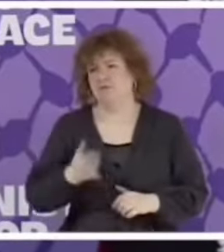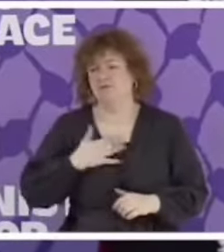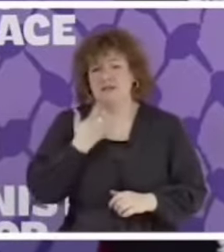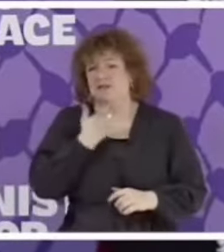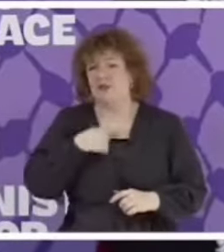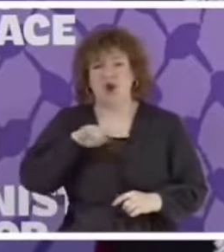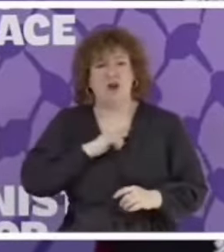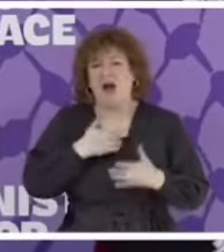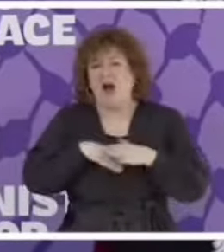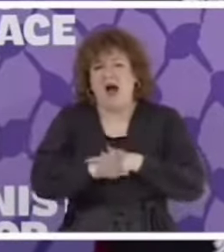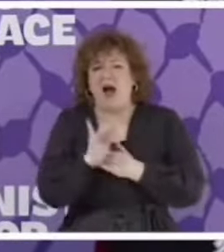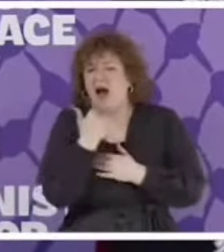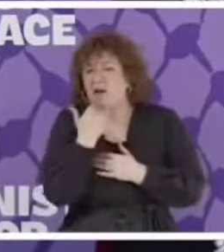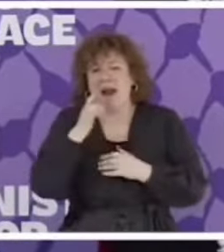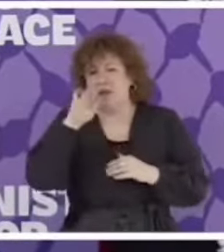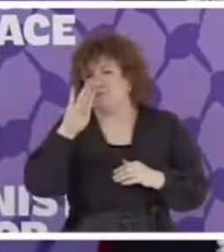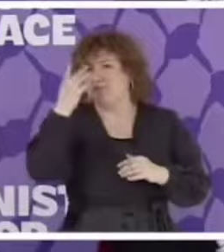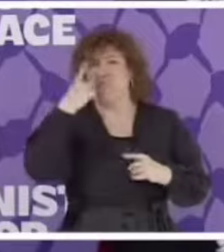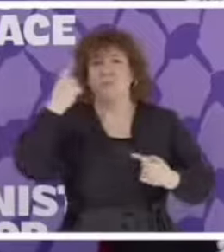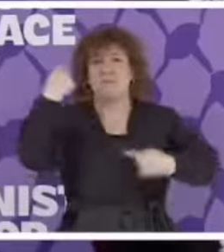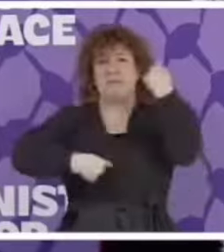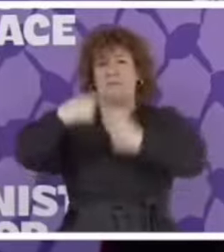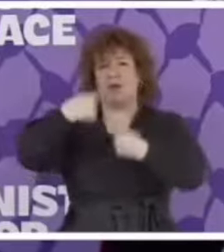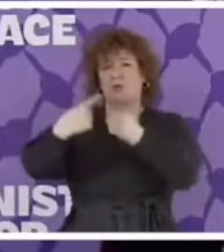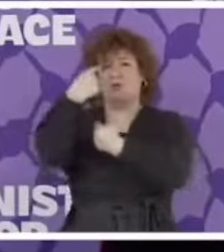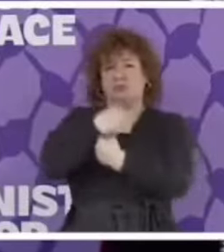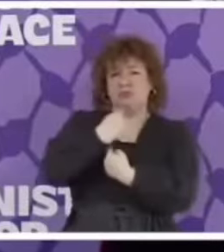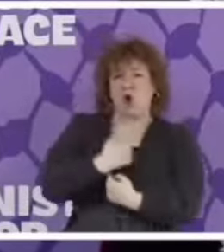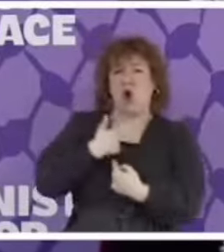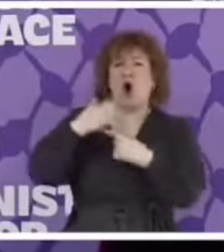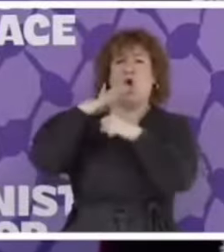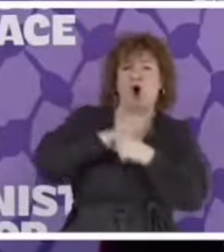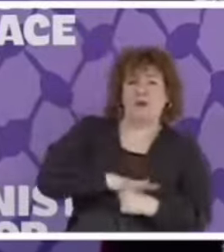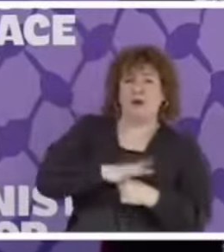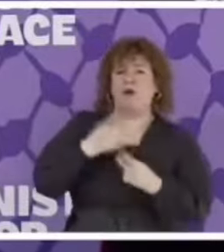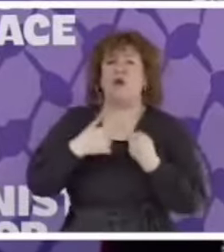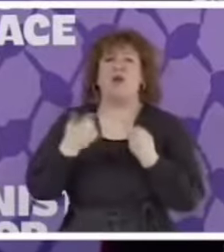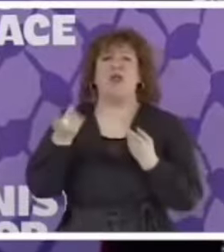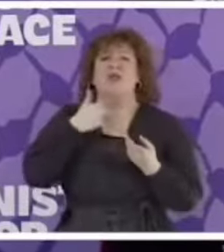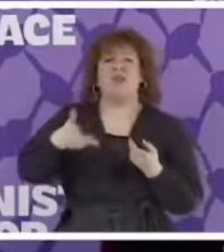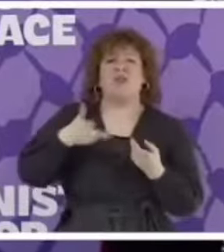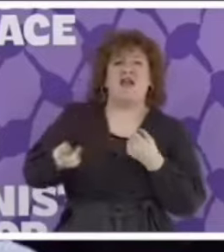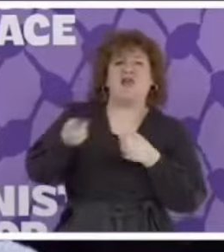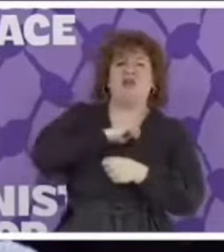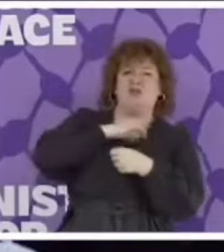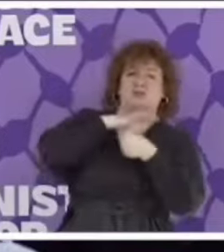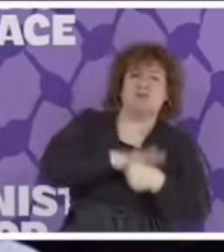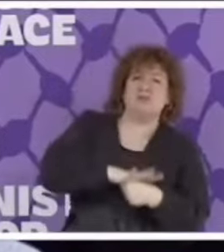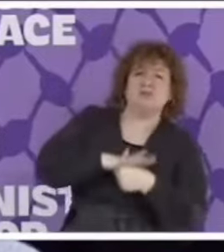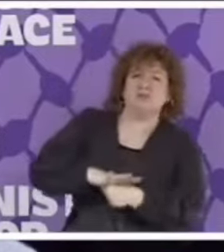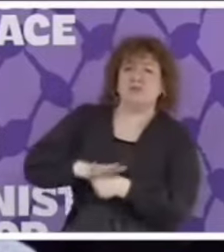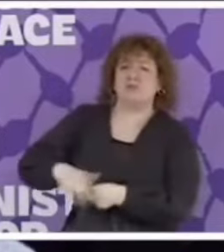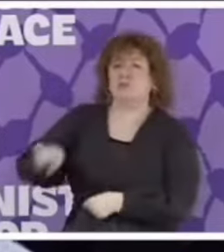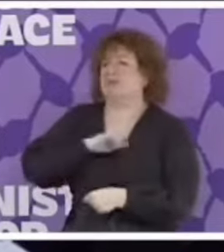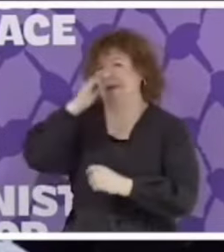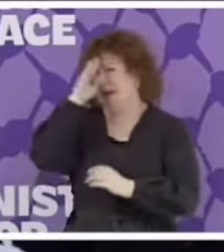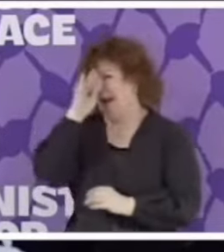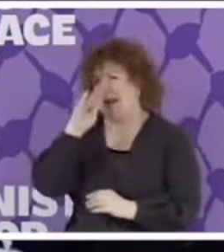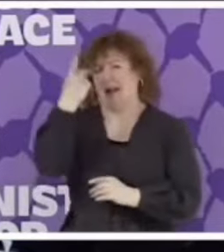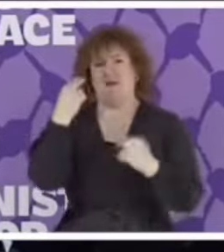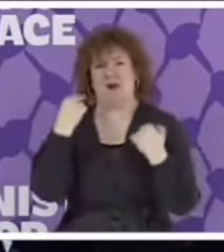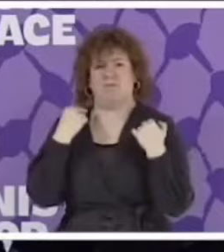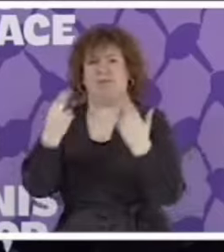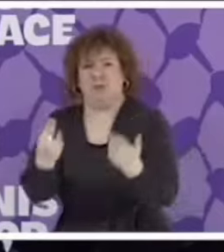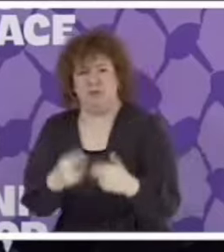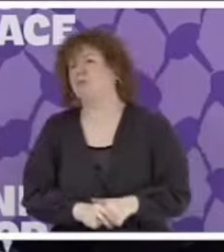a la rebelión frente a la tiranía, frente a la opresión, frente a la vulneración de nuestros derechos más fundamentales.